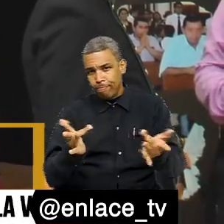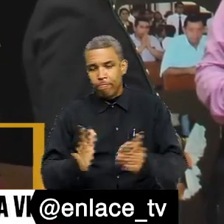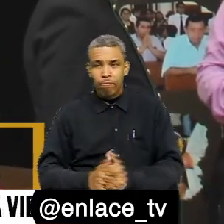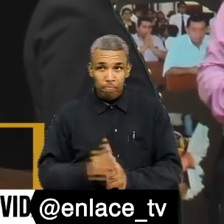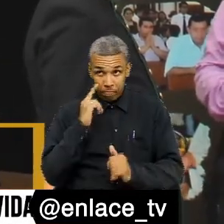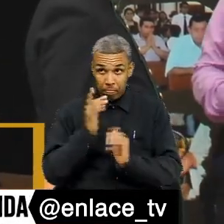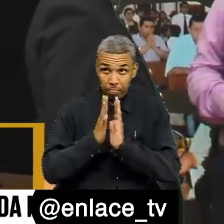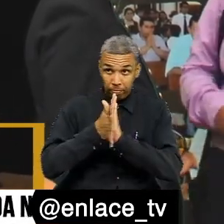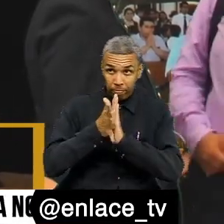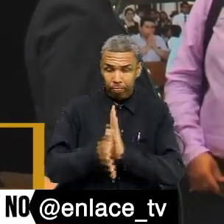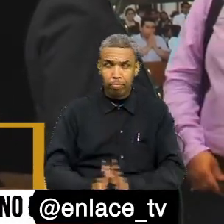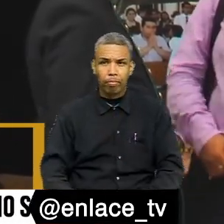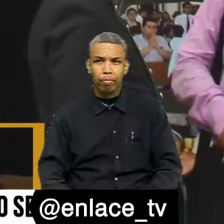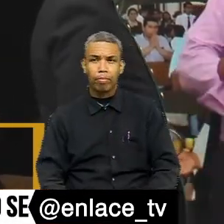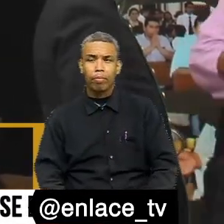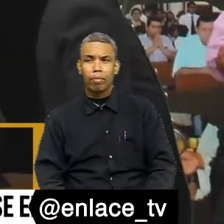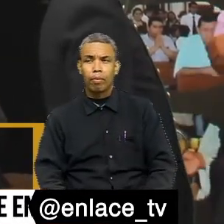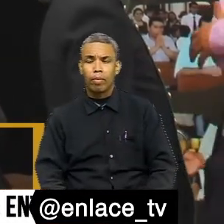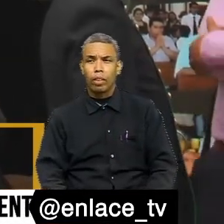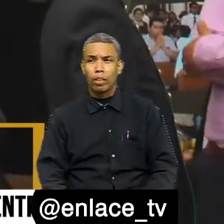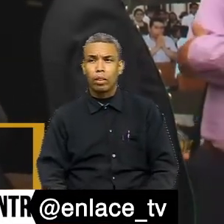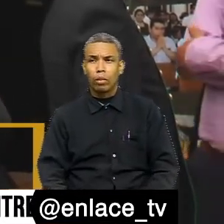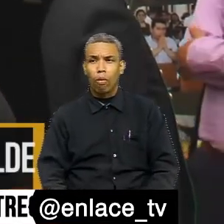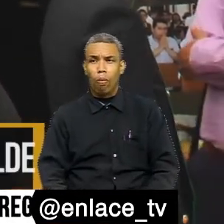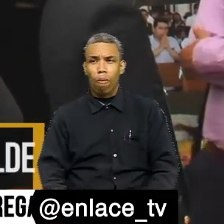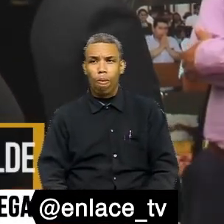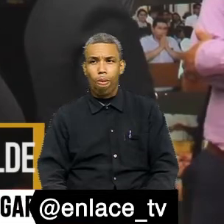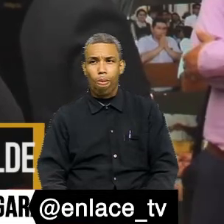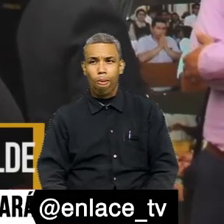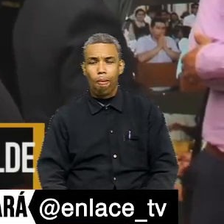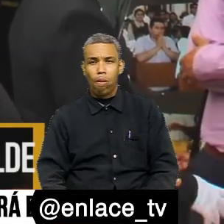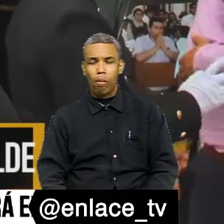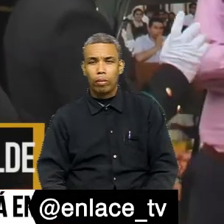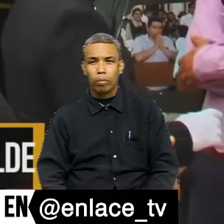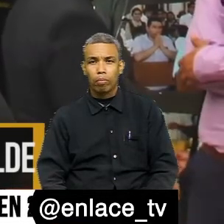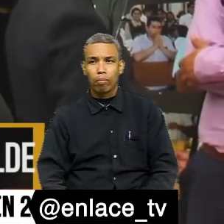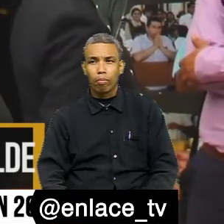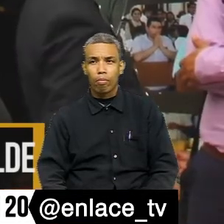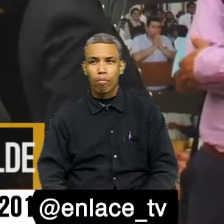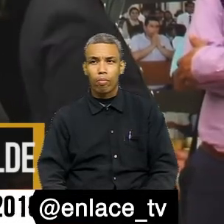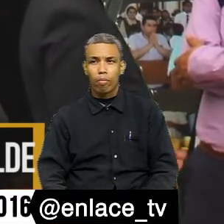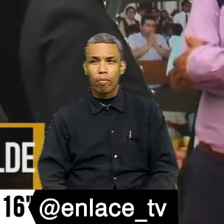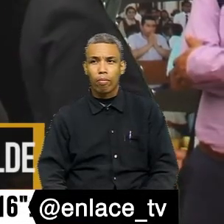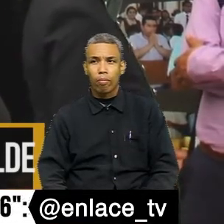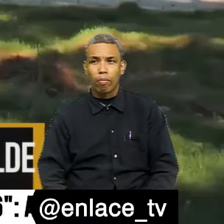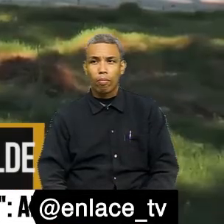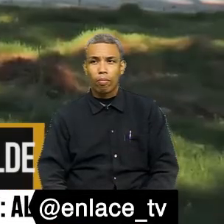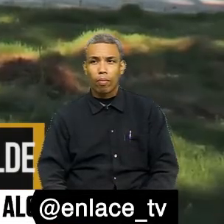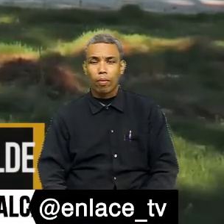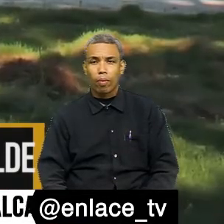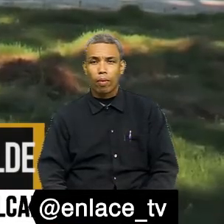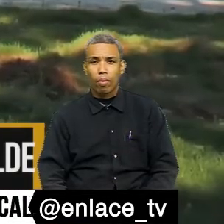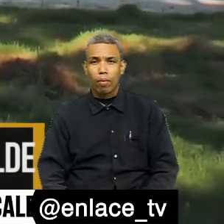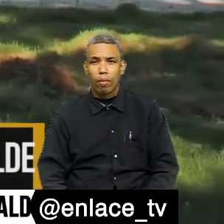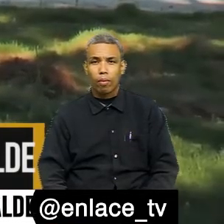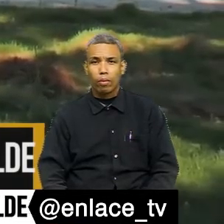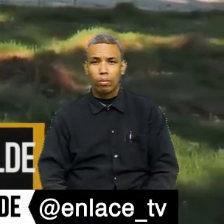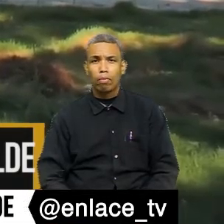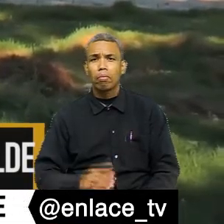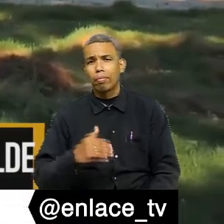se cumplen. Entonces, cuando uno le dice antes de noviembre, ya, usted el 30 de noviembre acá y quedamos